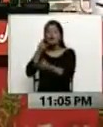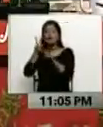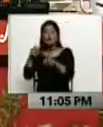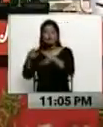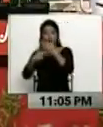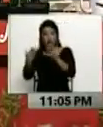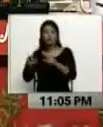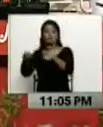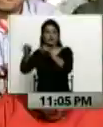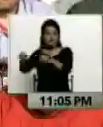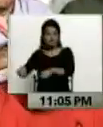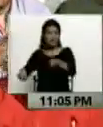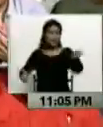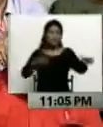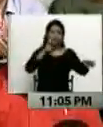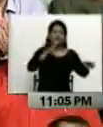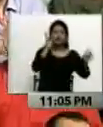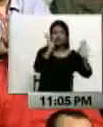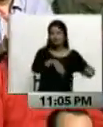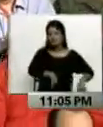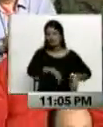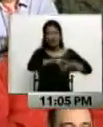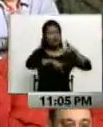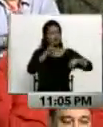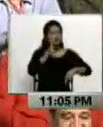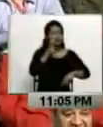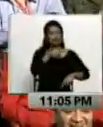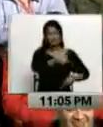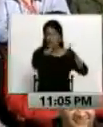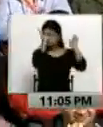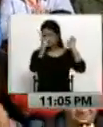muchachos revolucionarios esos son no ustedes